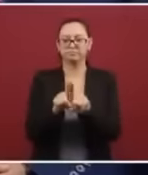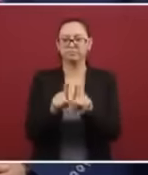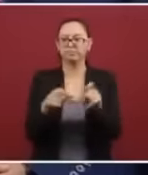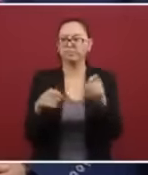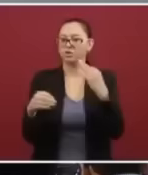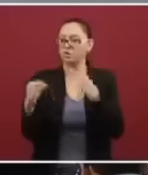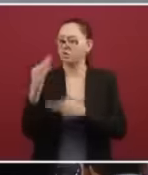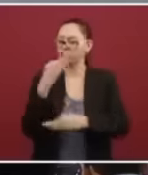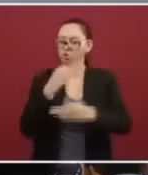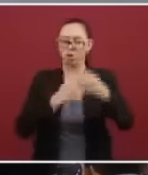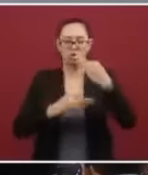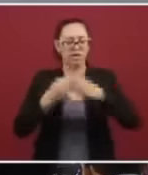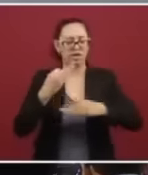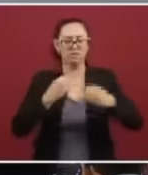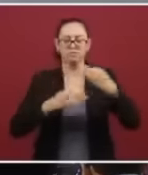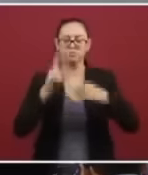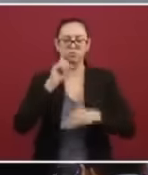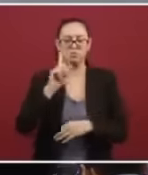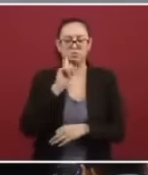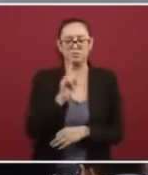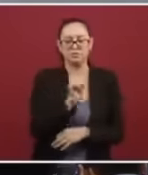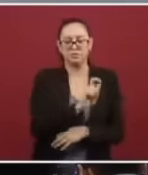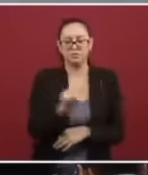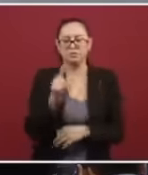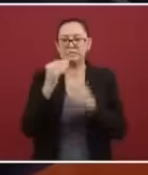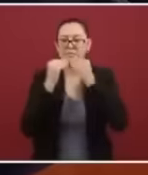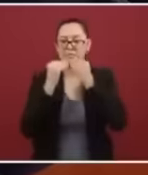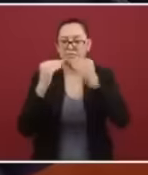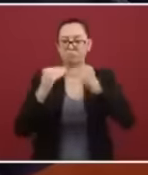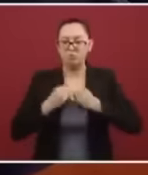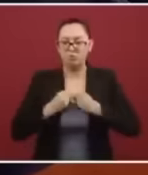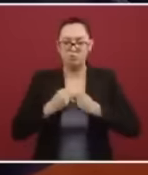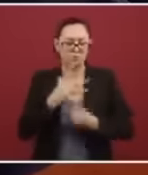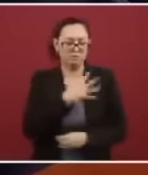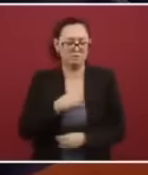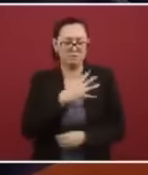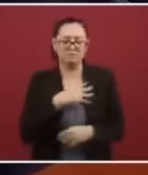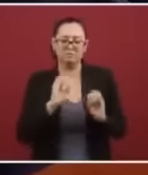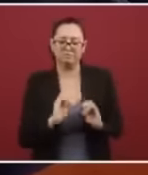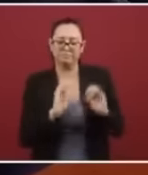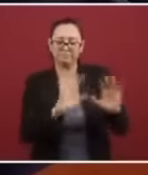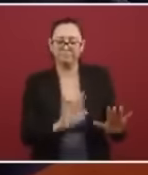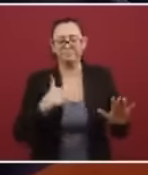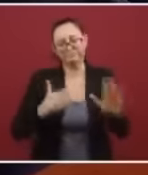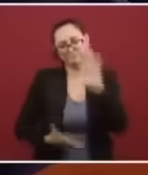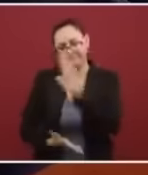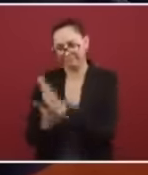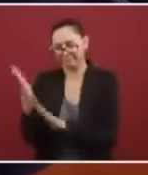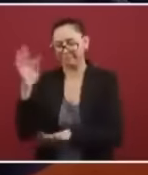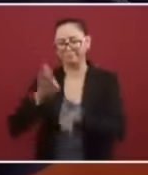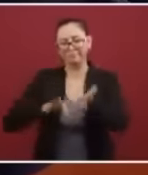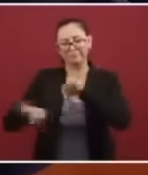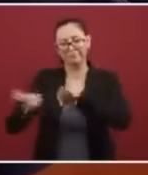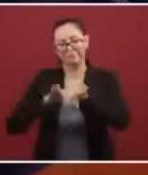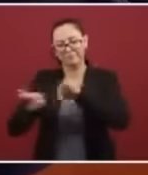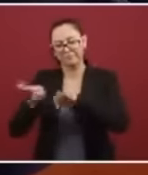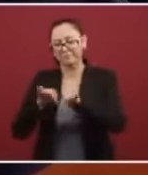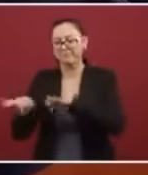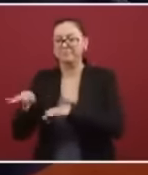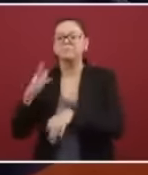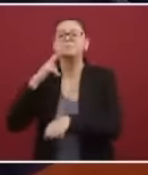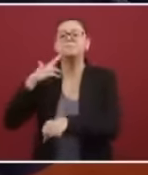las profesionistas que son madres y que tenemos que dejar en cierto momento nuestros hijos para ir a ejercer nuestra profesión y